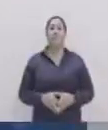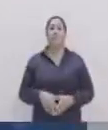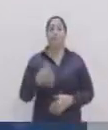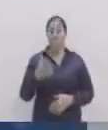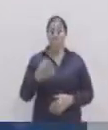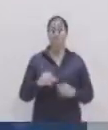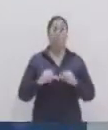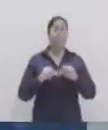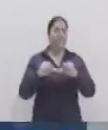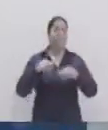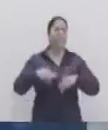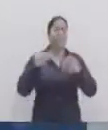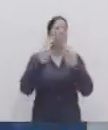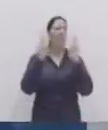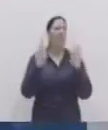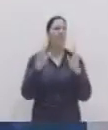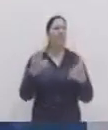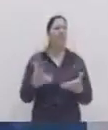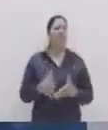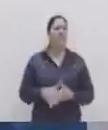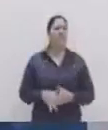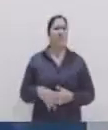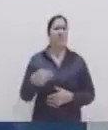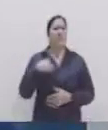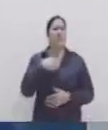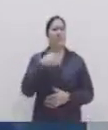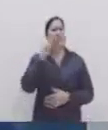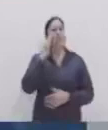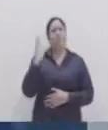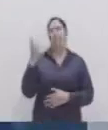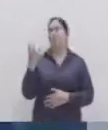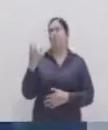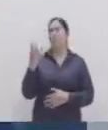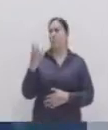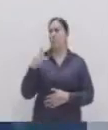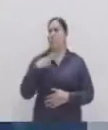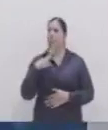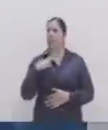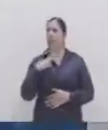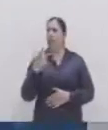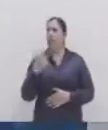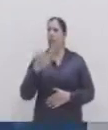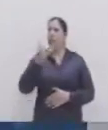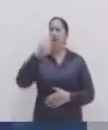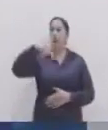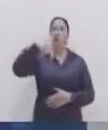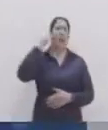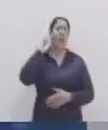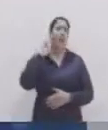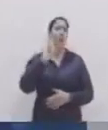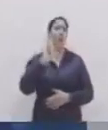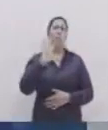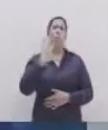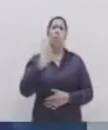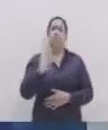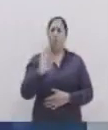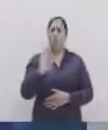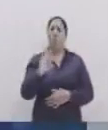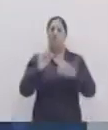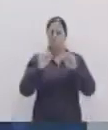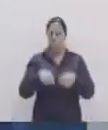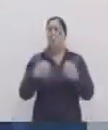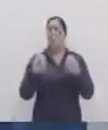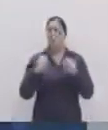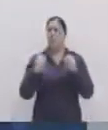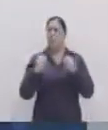Continuando en el tema de la circunferencia, encontramos algunos ángulos que podemos dibujar o podemos realizar dentro